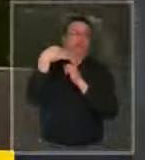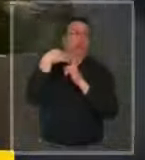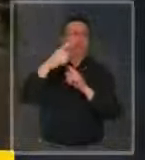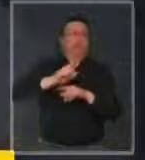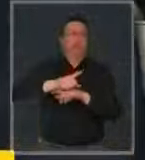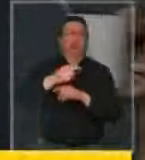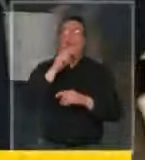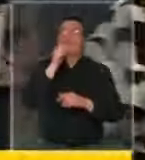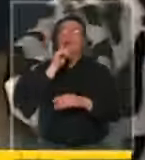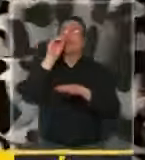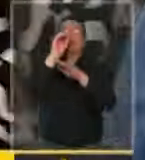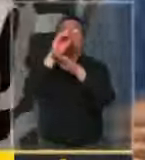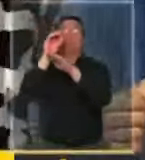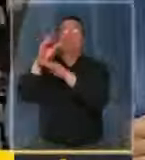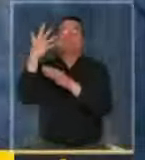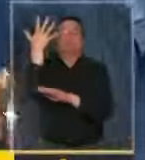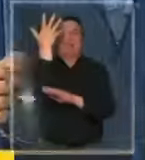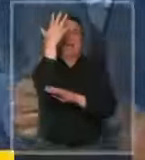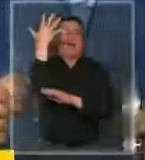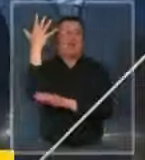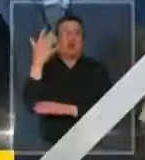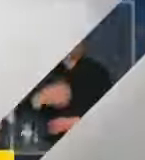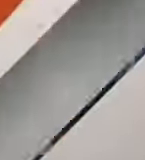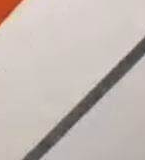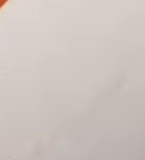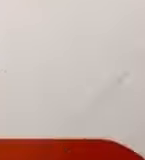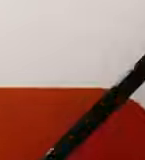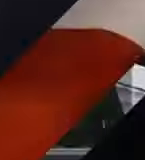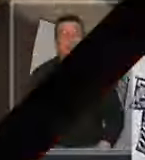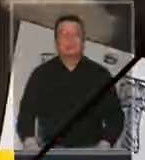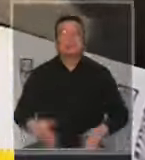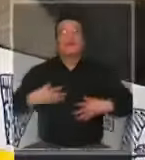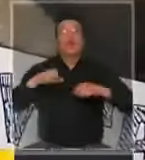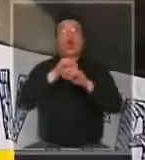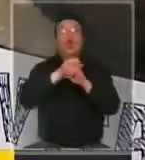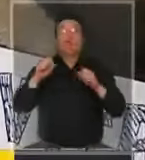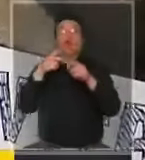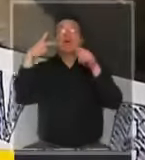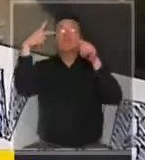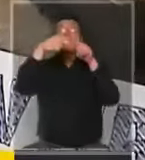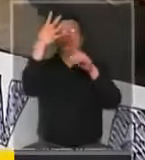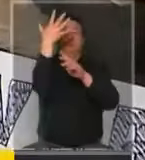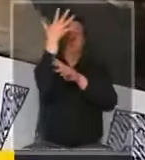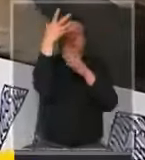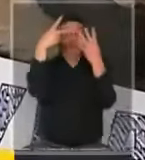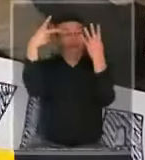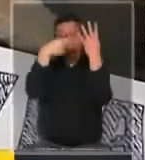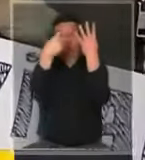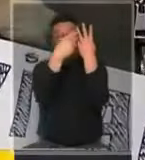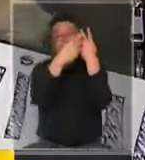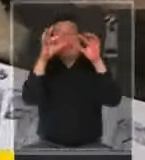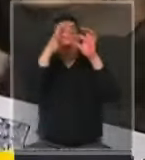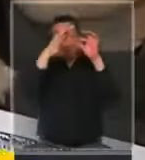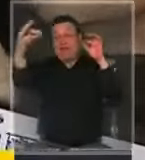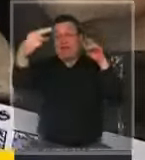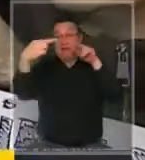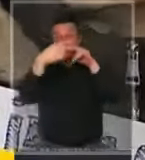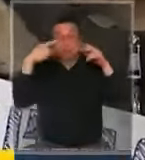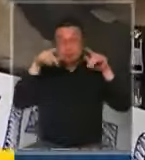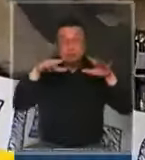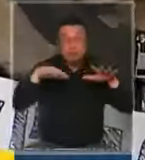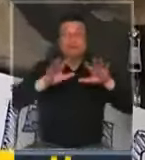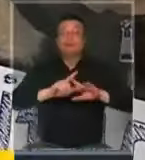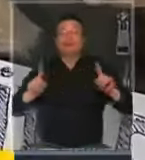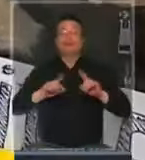de los árboles. Escuchemos ese ambiente. No podemos podar cuando están en contacto con los cables del tendido eléctrico. Tenemos